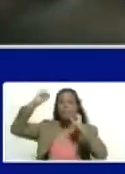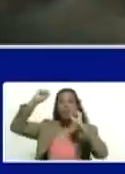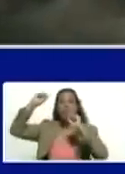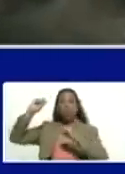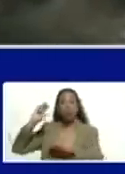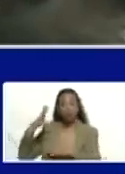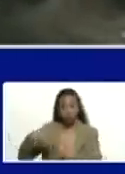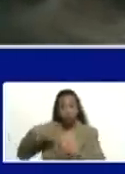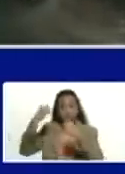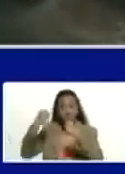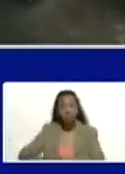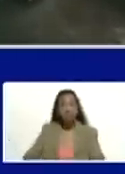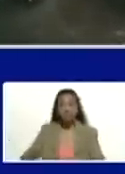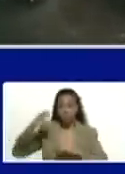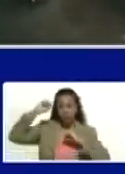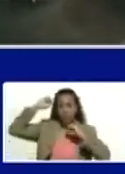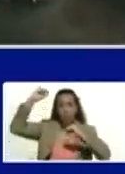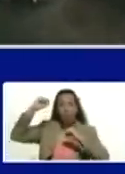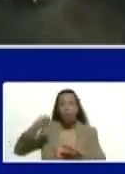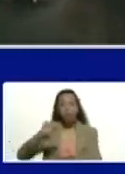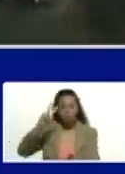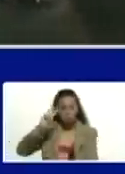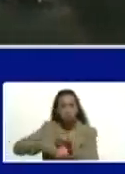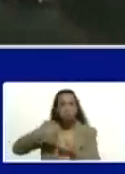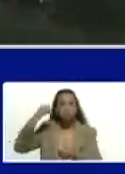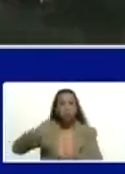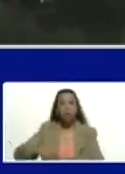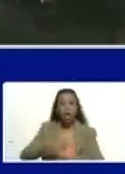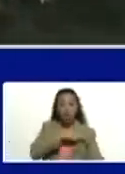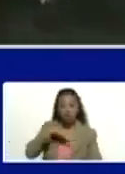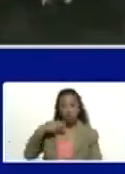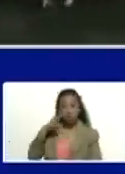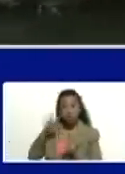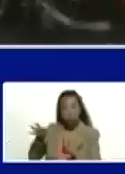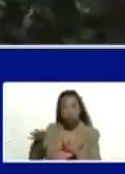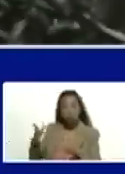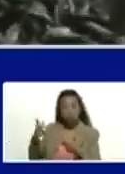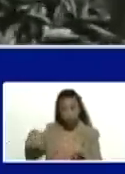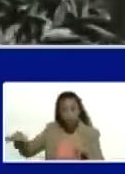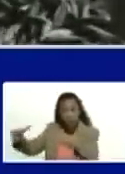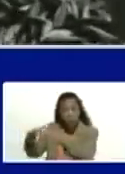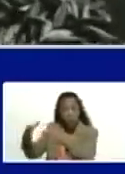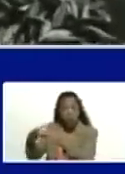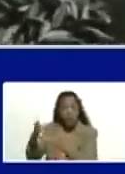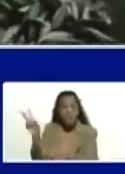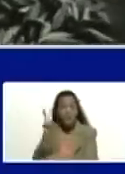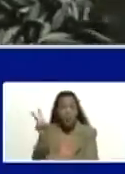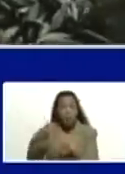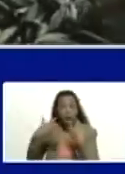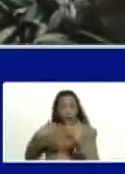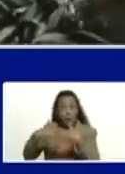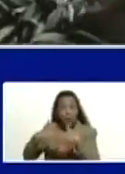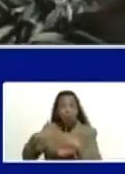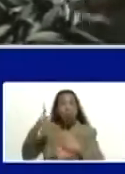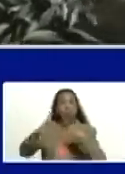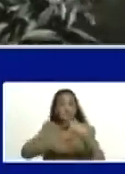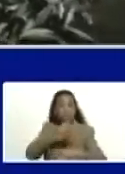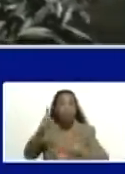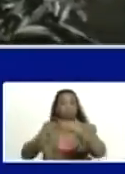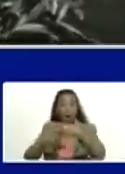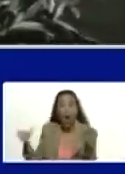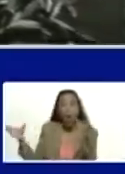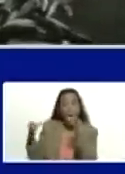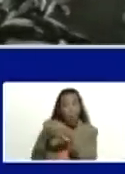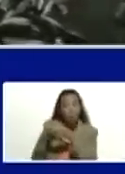Victoria segura. Victoria segura. ¿Ah? Ahí estamos nosotros, mira, trabajando, trabajando, produciendo, produciendo, en